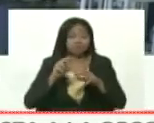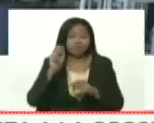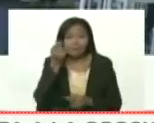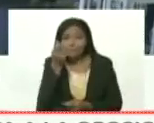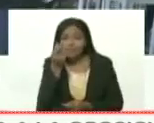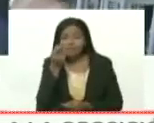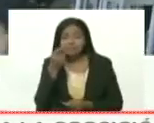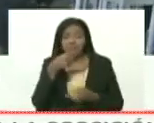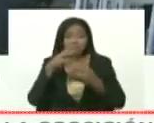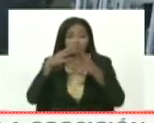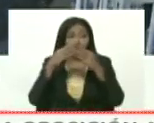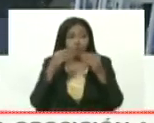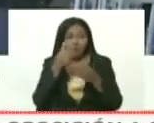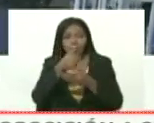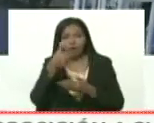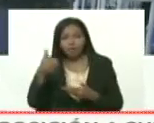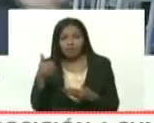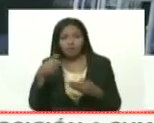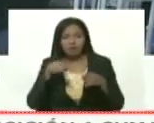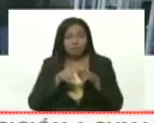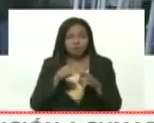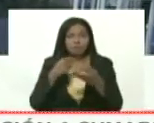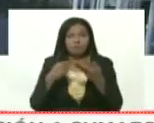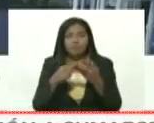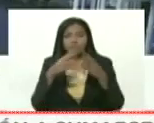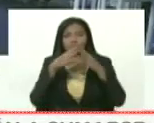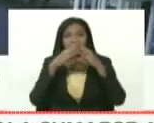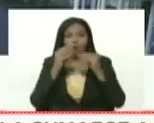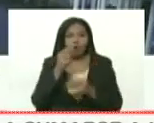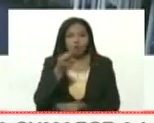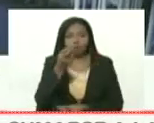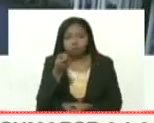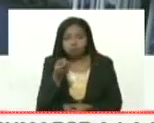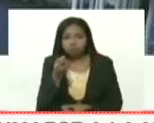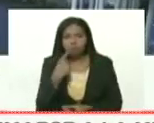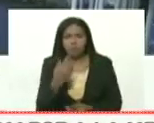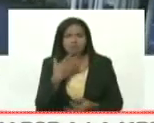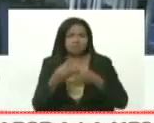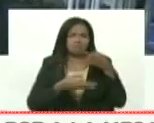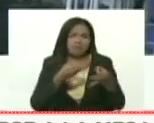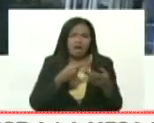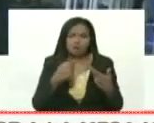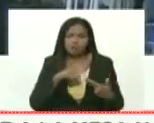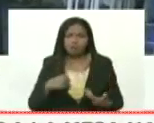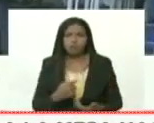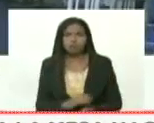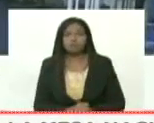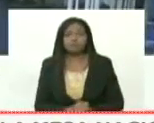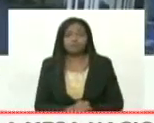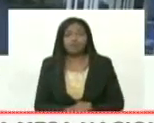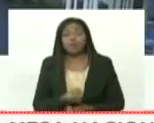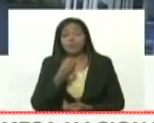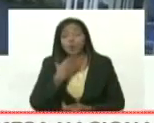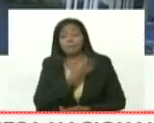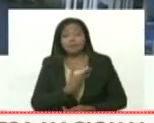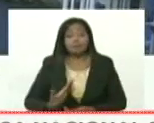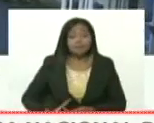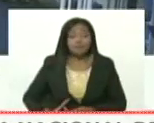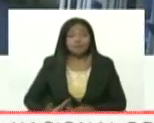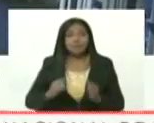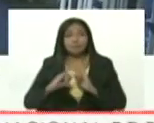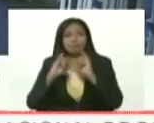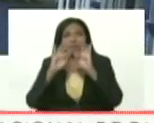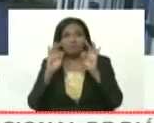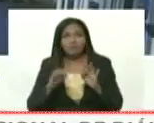Y de todos los granos, Sí, señor. ¿Qué me puedes decir de eso? Señor presidente, hemos iniciado experiencias con